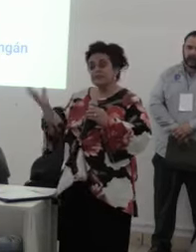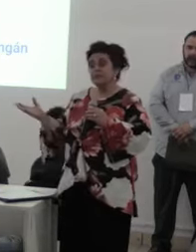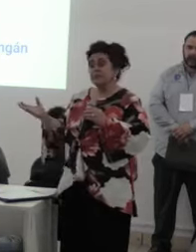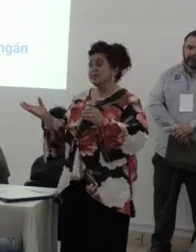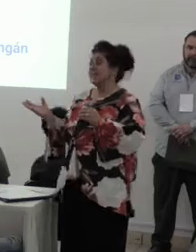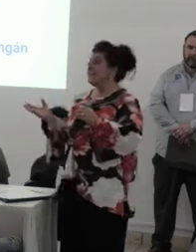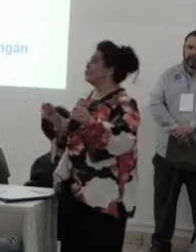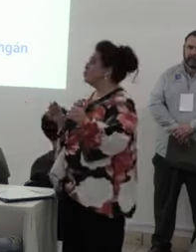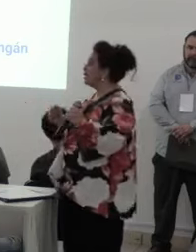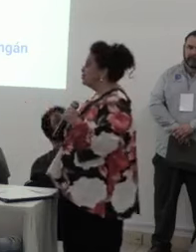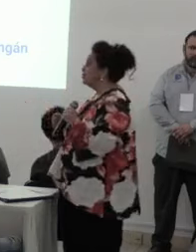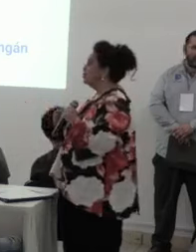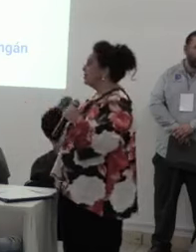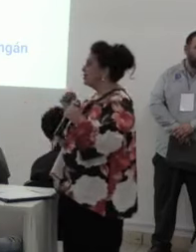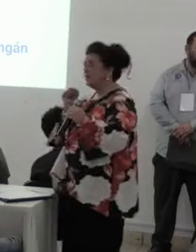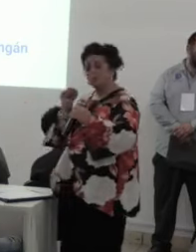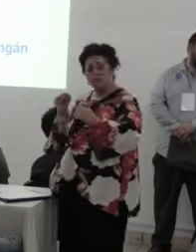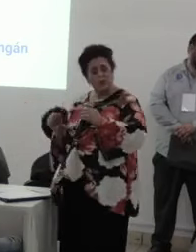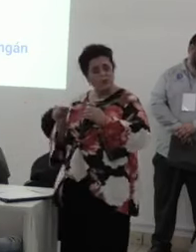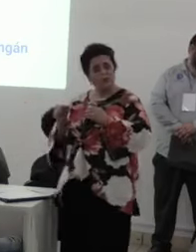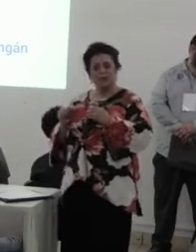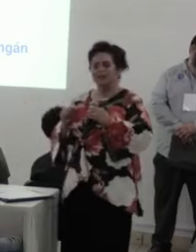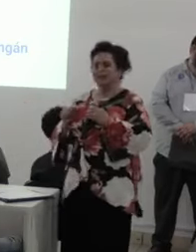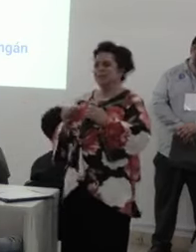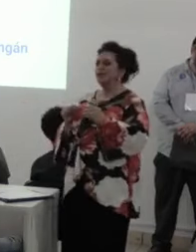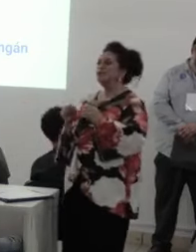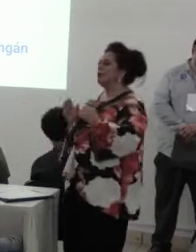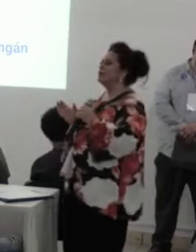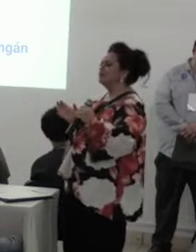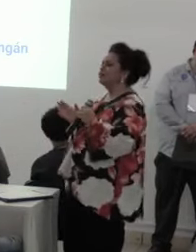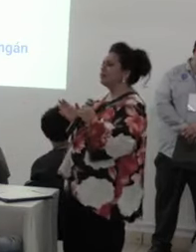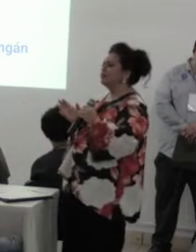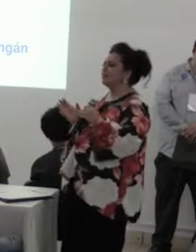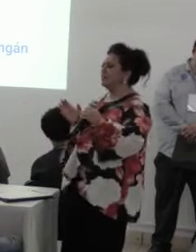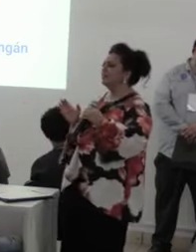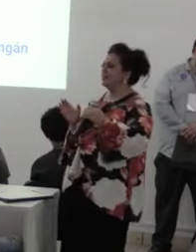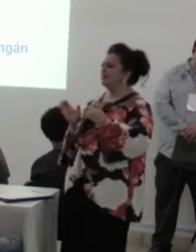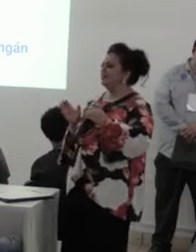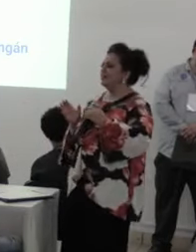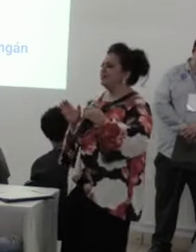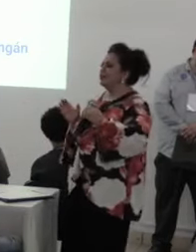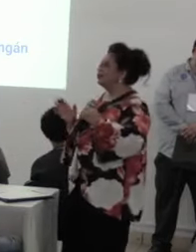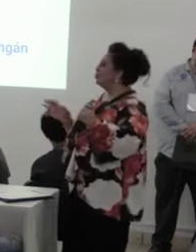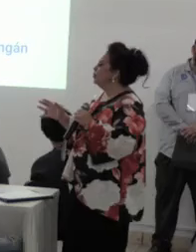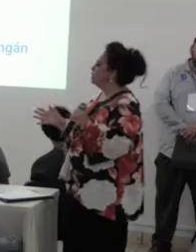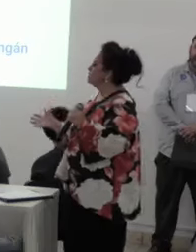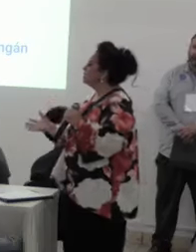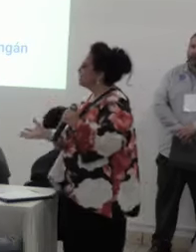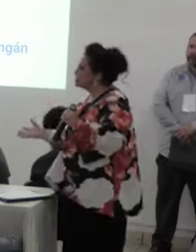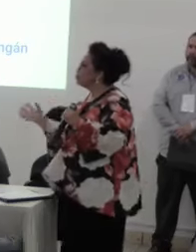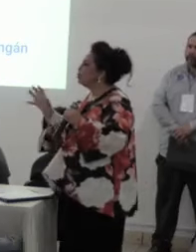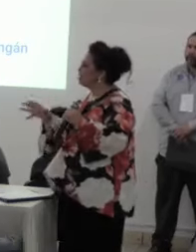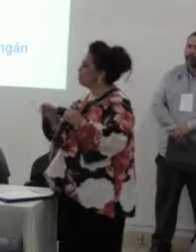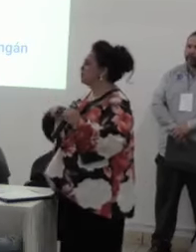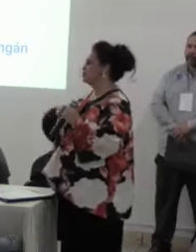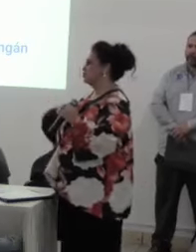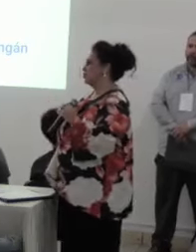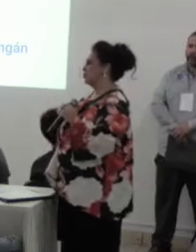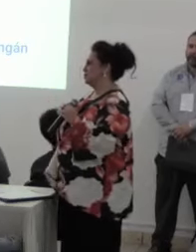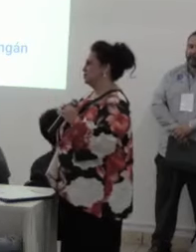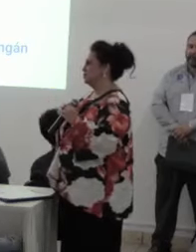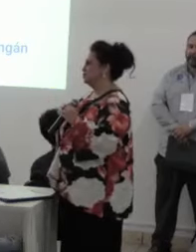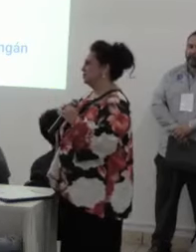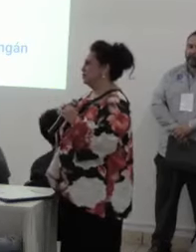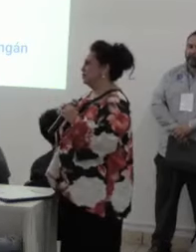el CESMICH está innovando de manera muy, muy creativa en una plataforma digital donde se van a subir todas